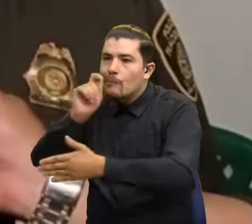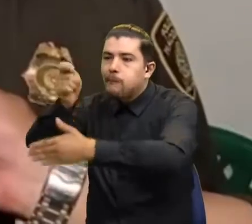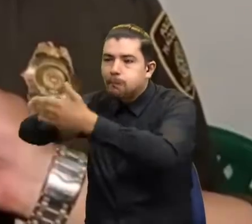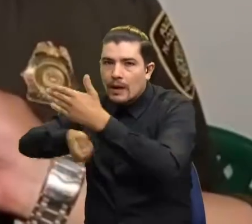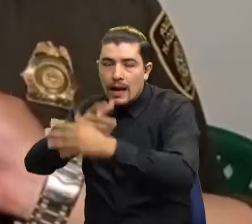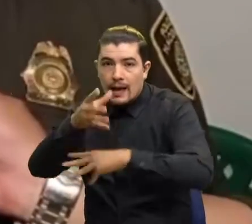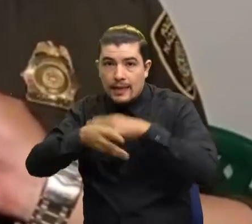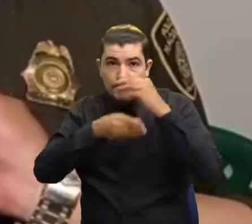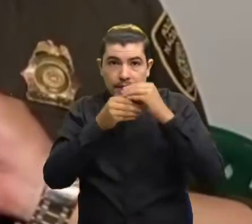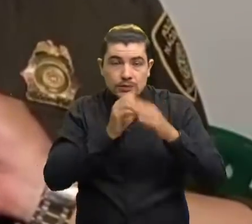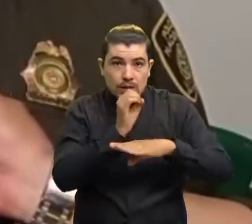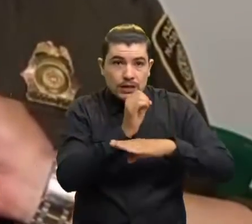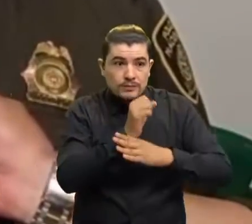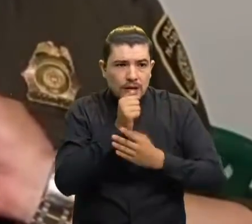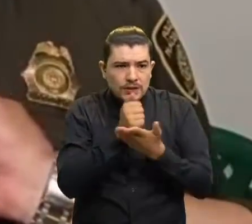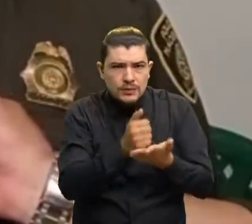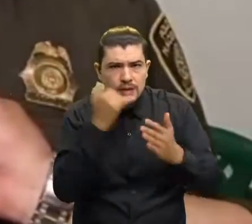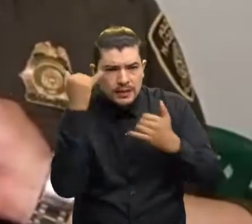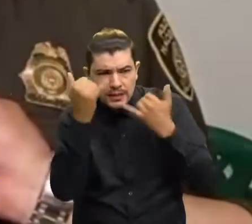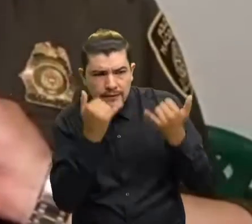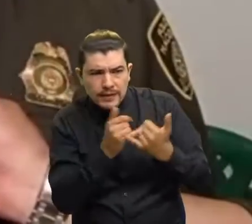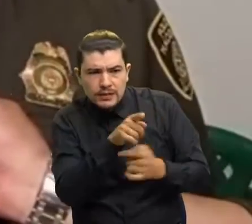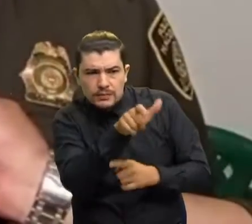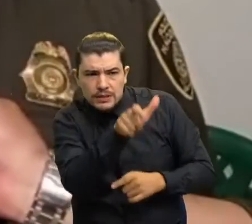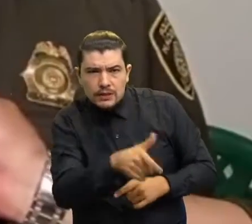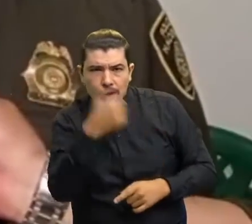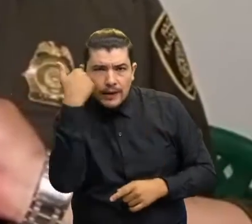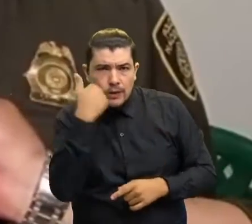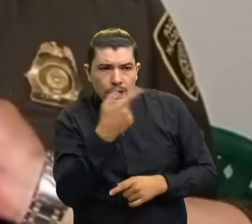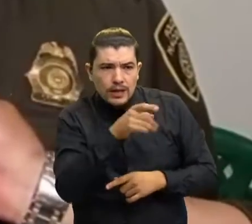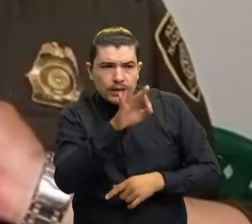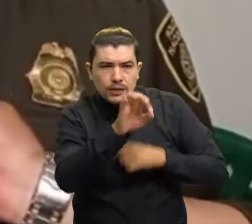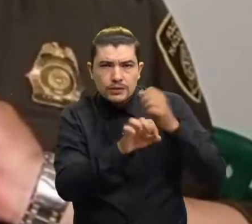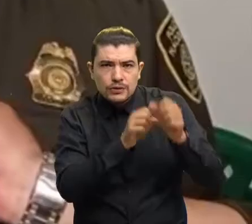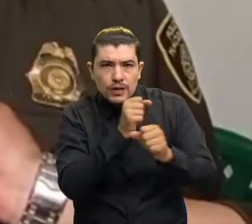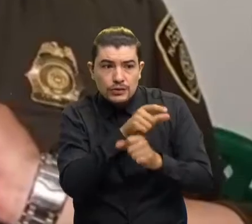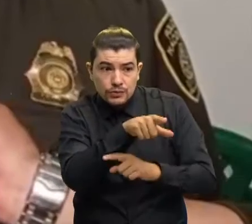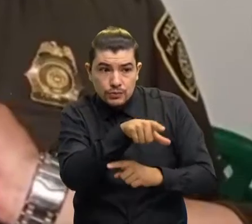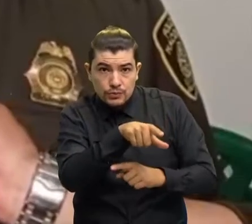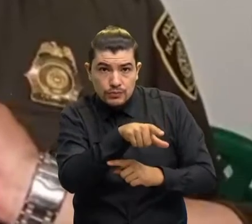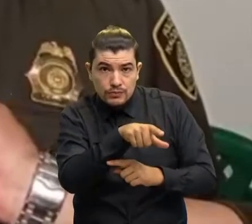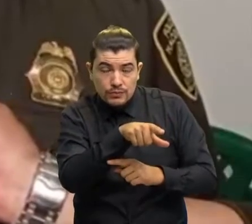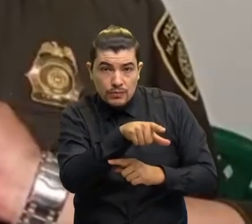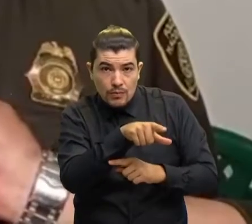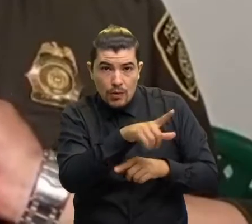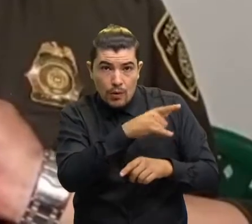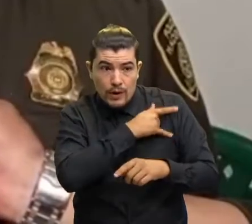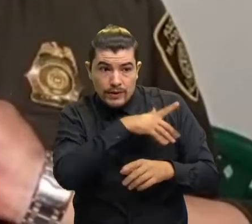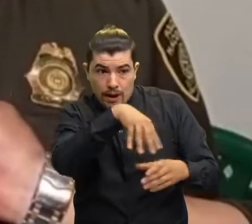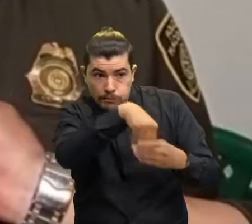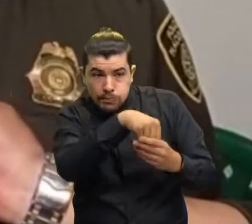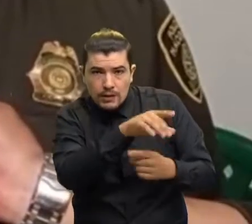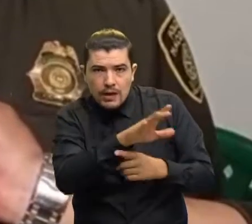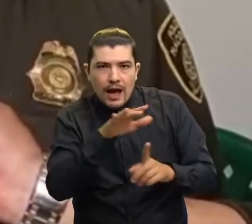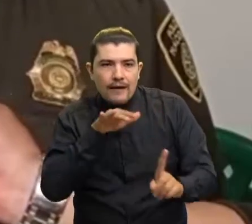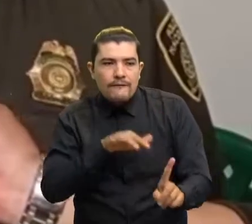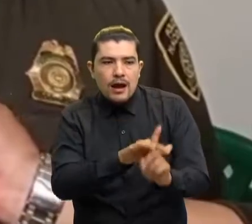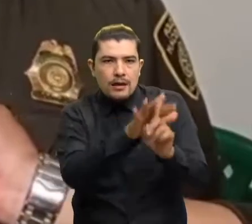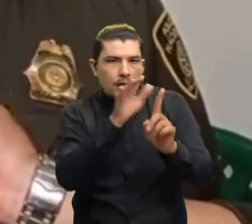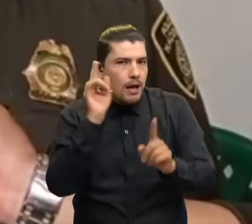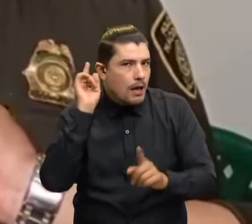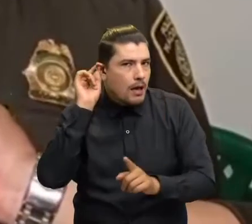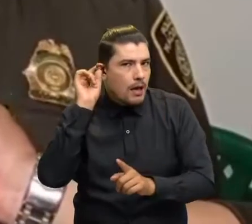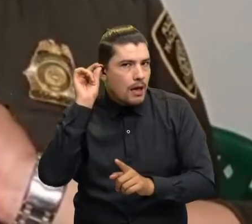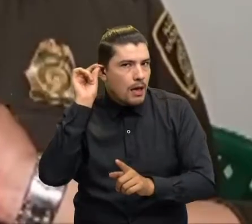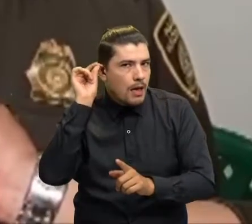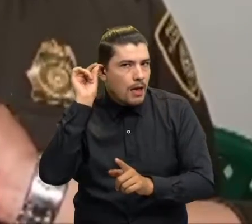un menor de edad al interior de la Universidad Industrial de Santander resultó lesionado en la oreja, razón por la cual